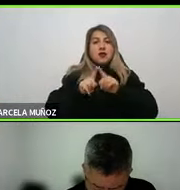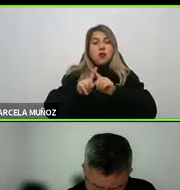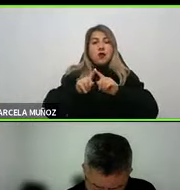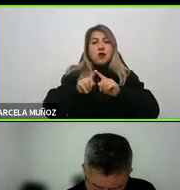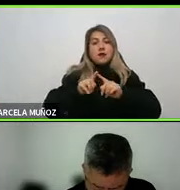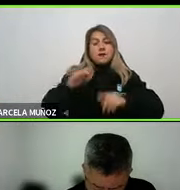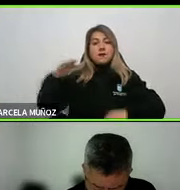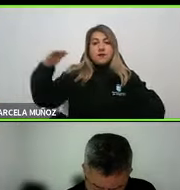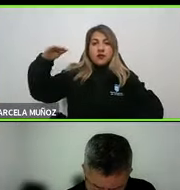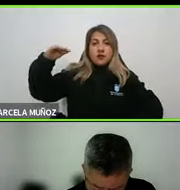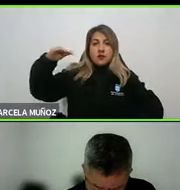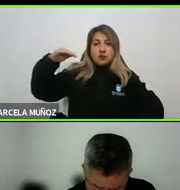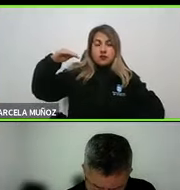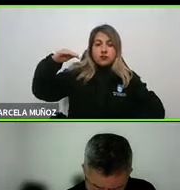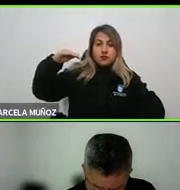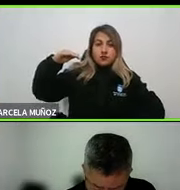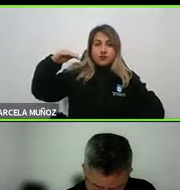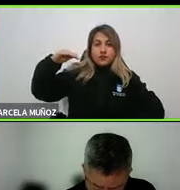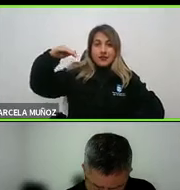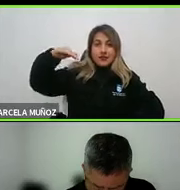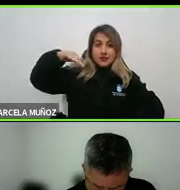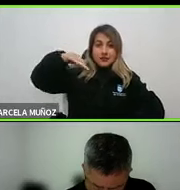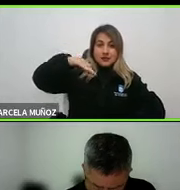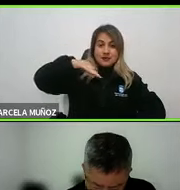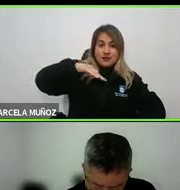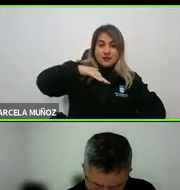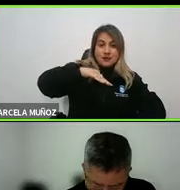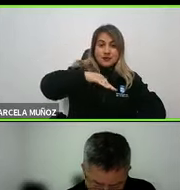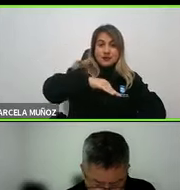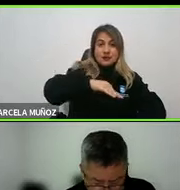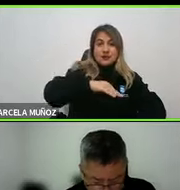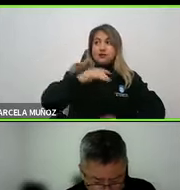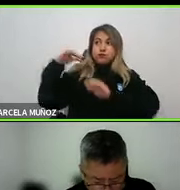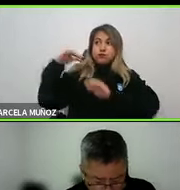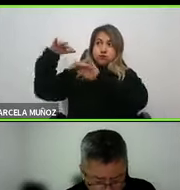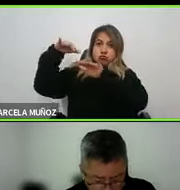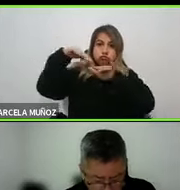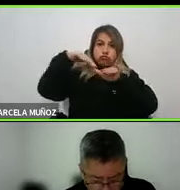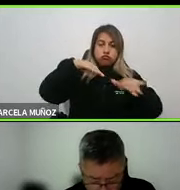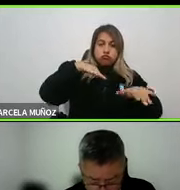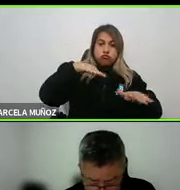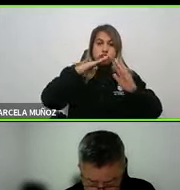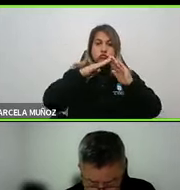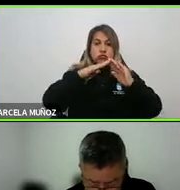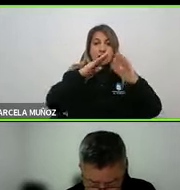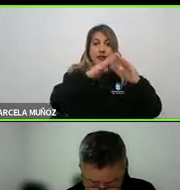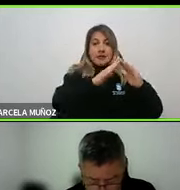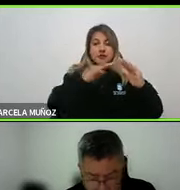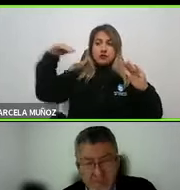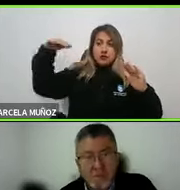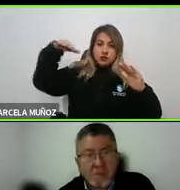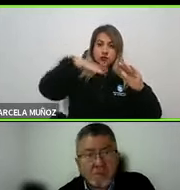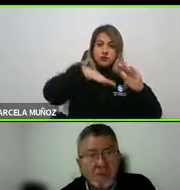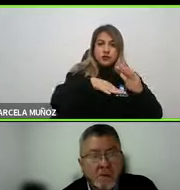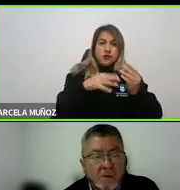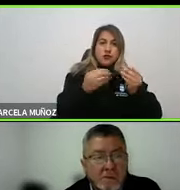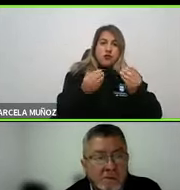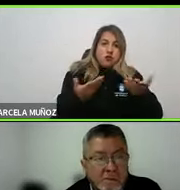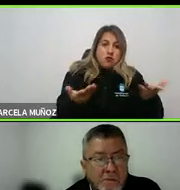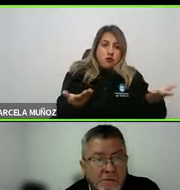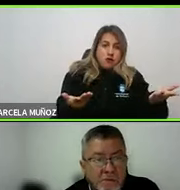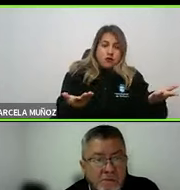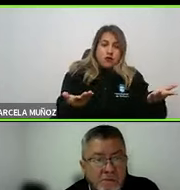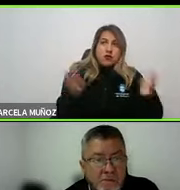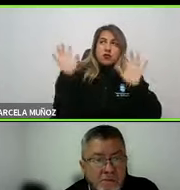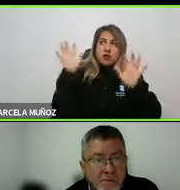va en bajada, ¿cierto? Y recibe aguas, va a tener complicaciones en una